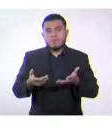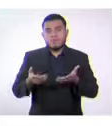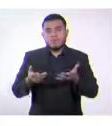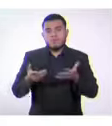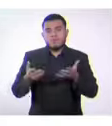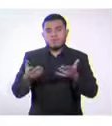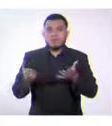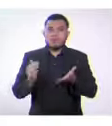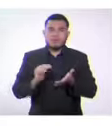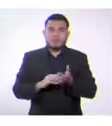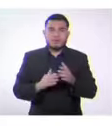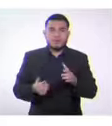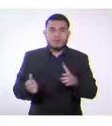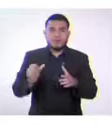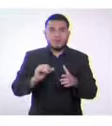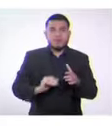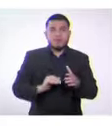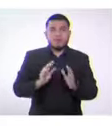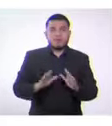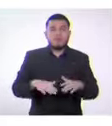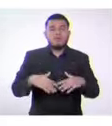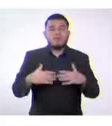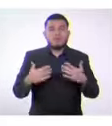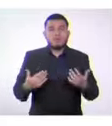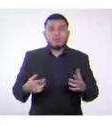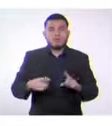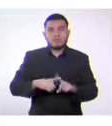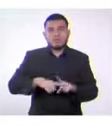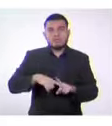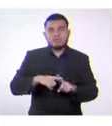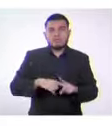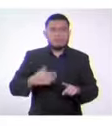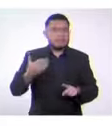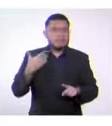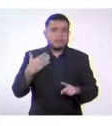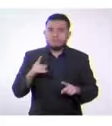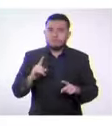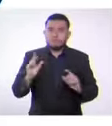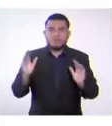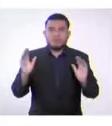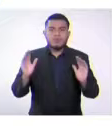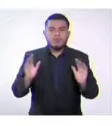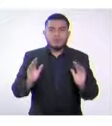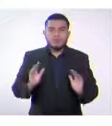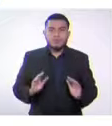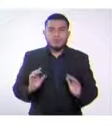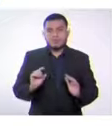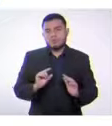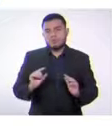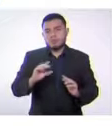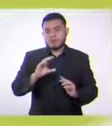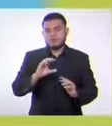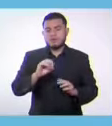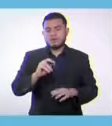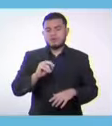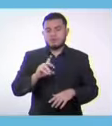es porque la temperatura se ha bajado y el proceso se llama condensación.